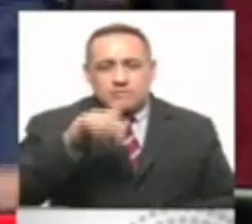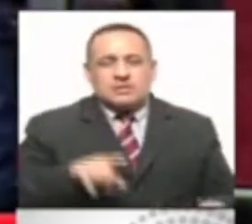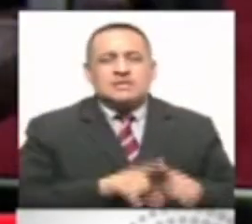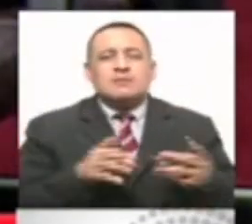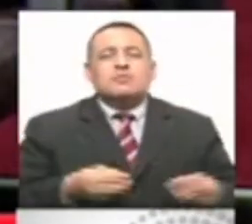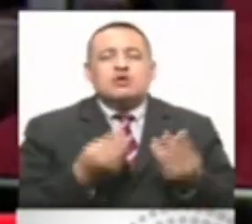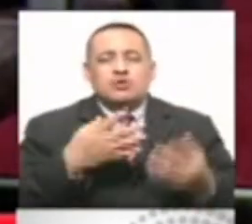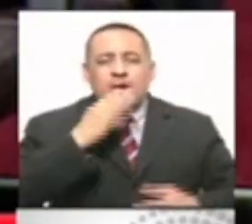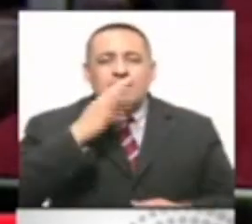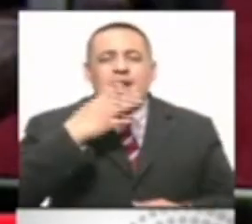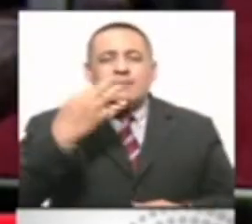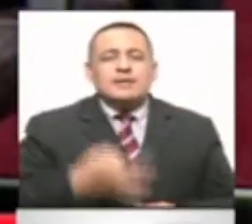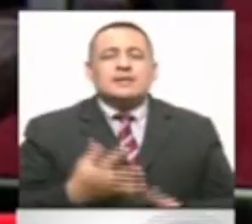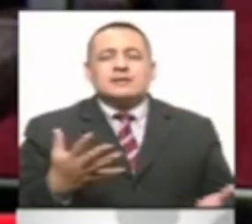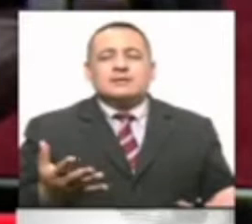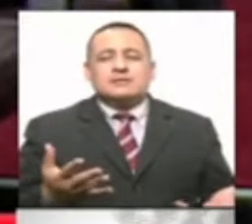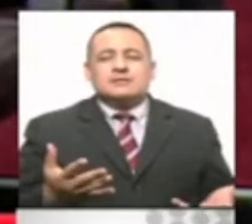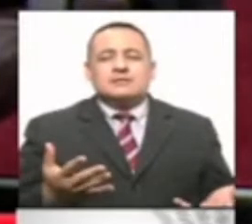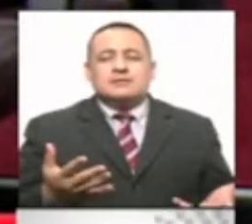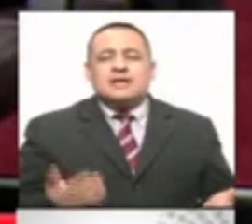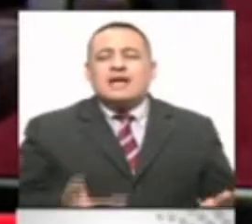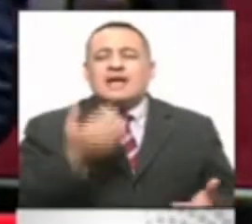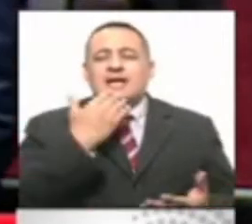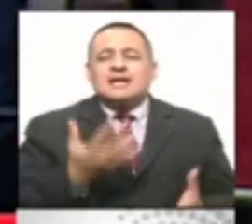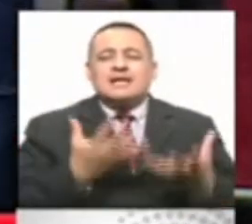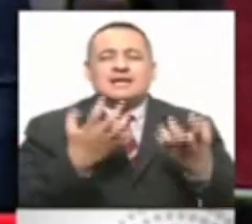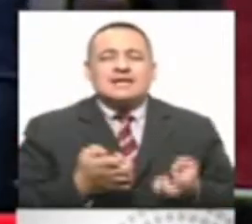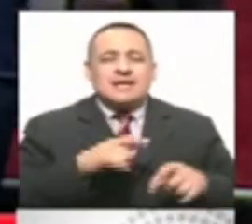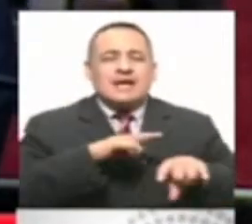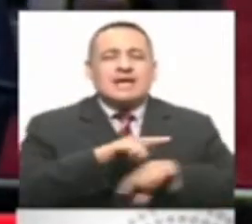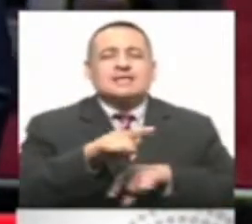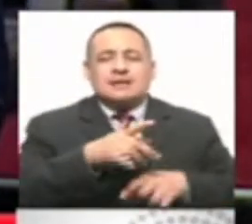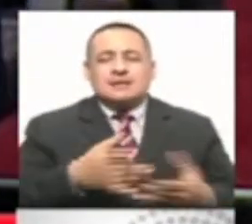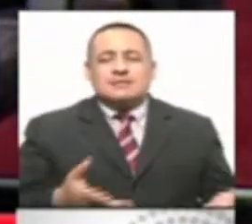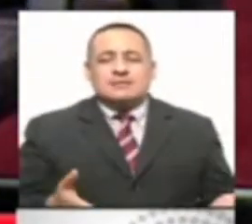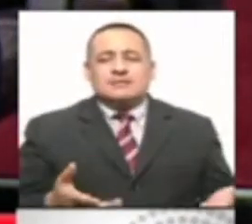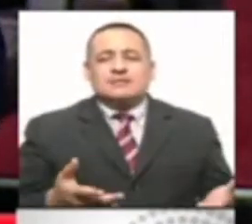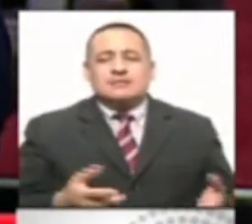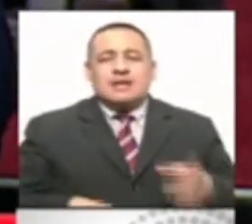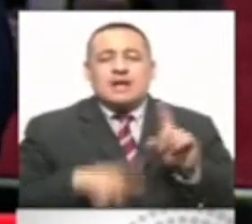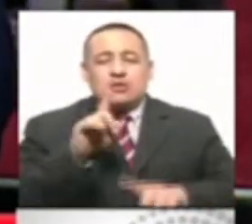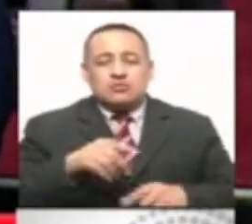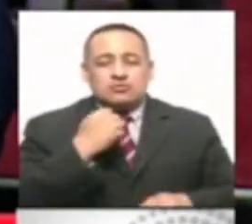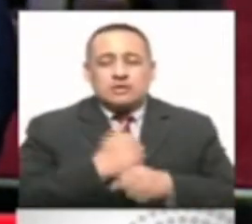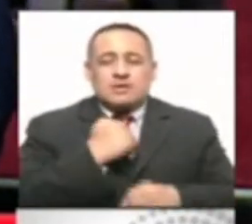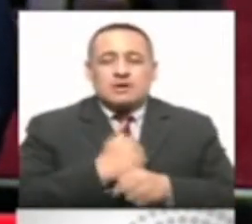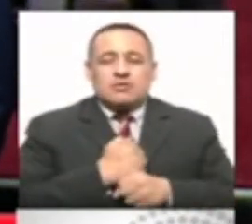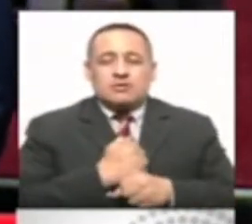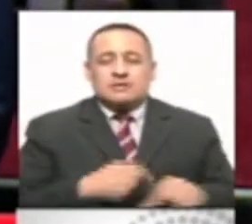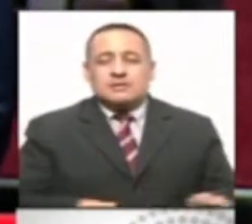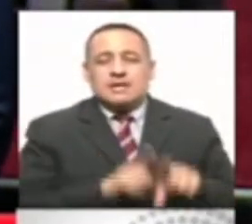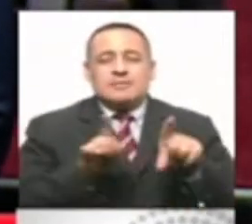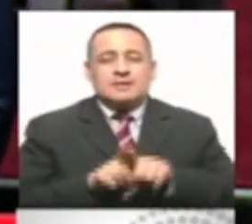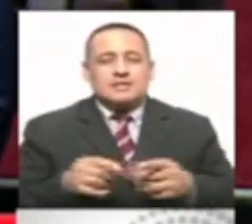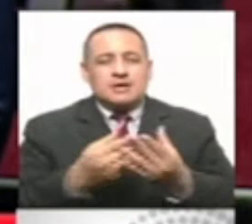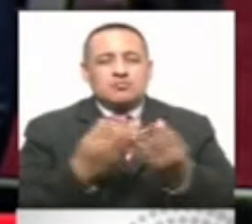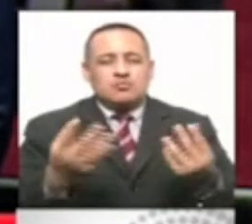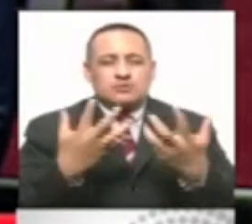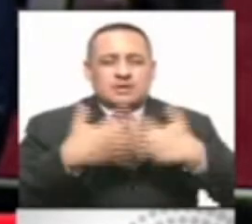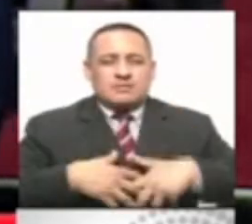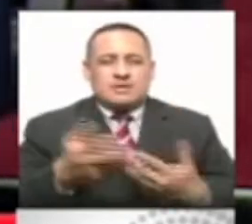no son sinceros? ¿Ah? ¿A quién le pretenden engañar? A los trabajadores de las